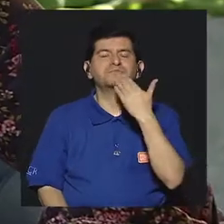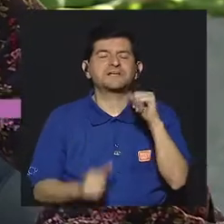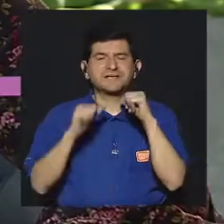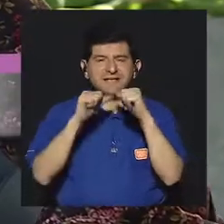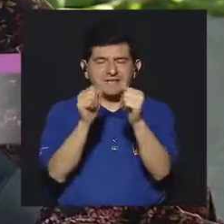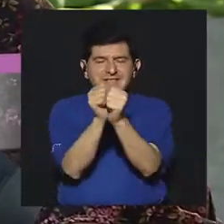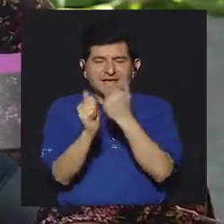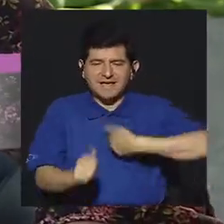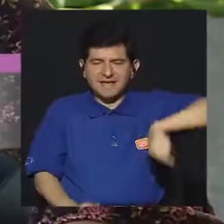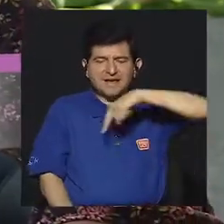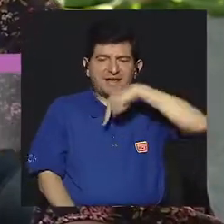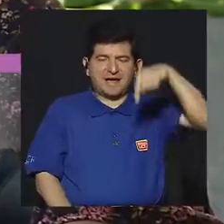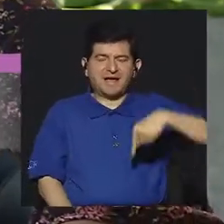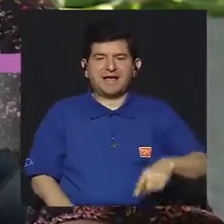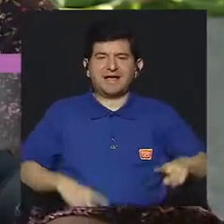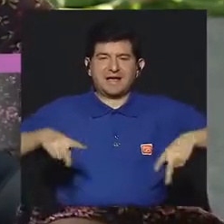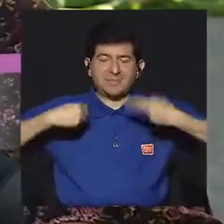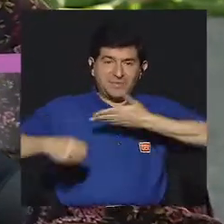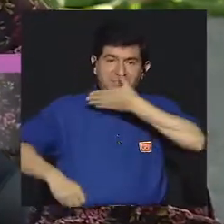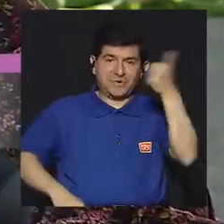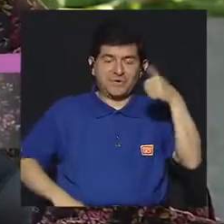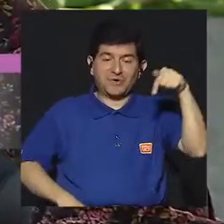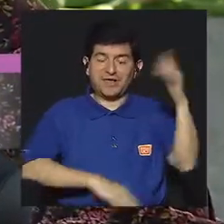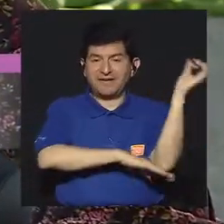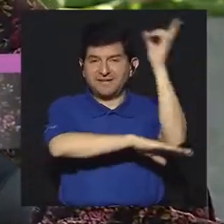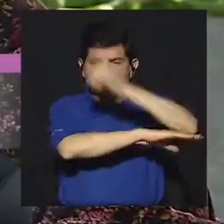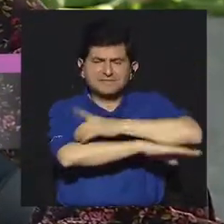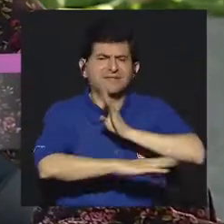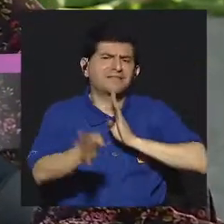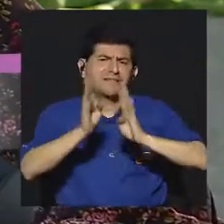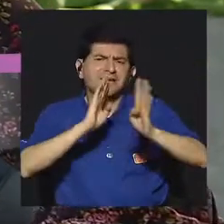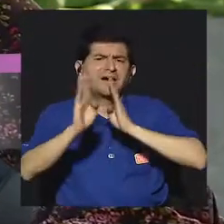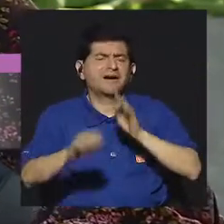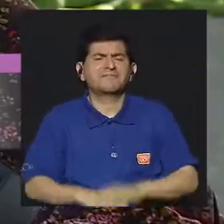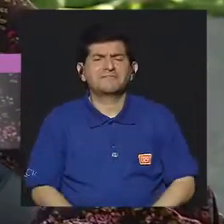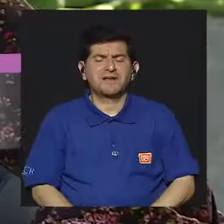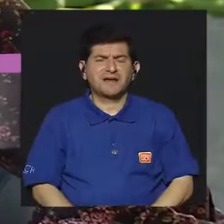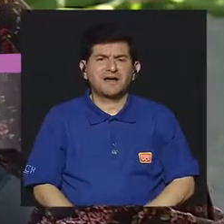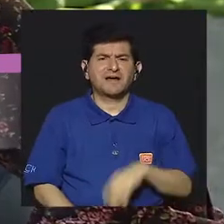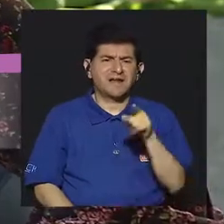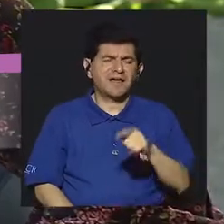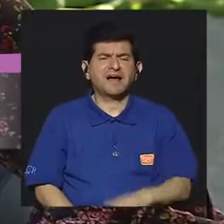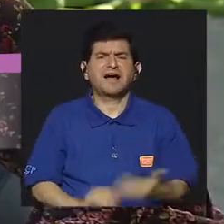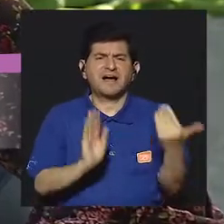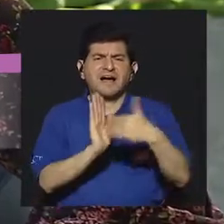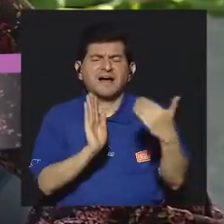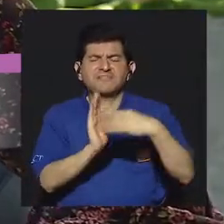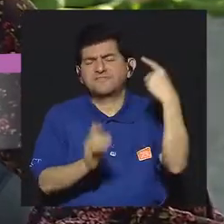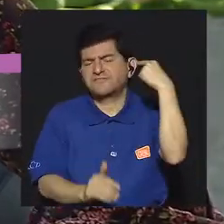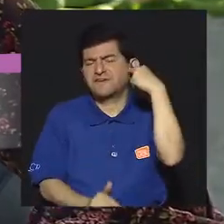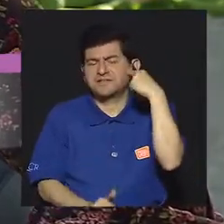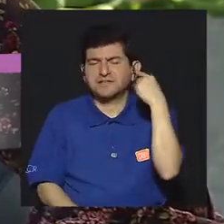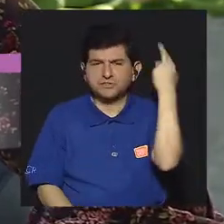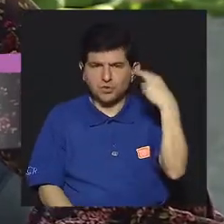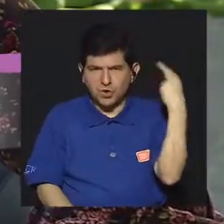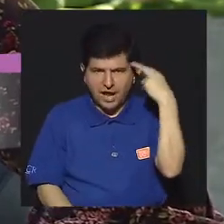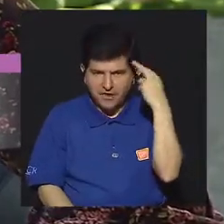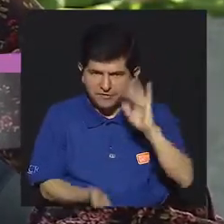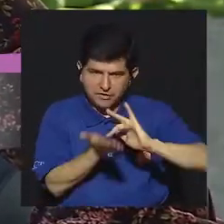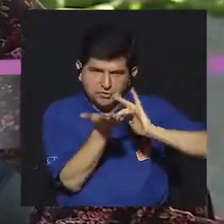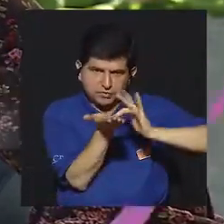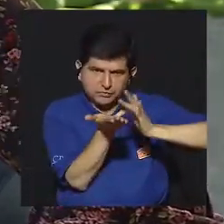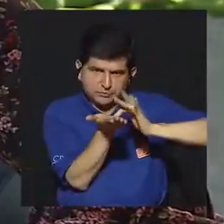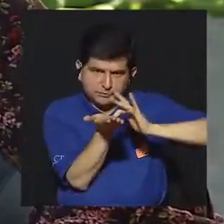Gracias por continuar con nosotros en Vivir Mejor. El día de hoy conversando acerca de los daños auditivos causados